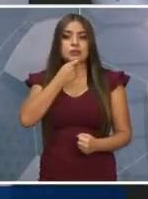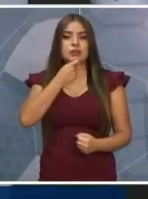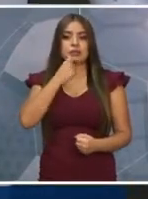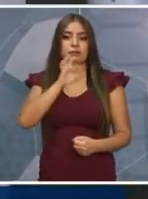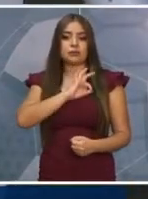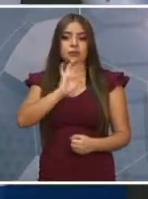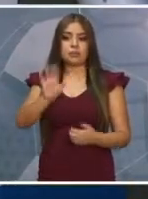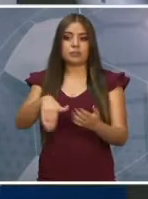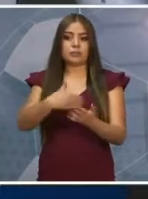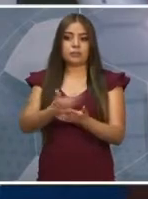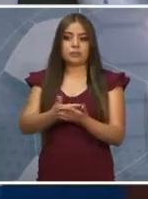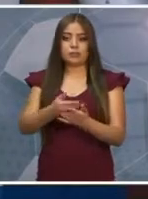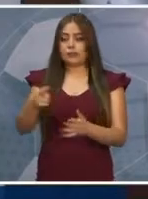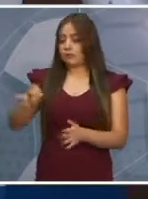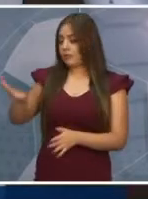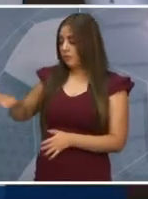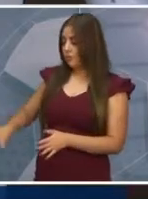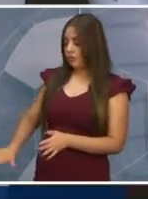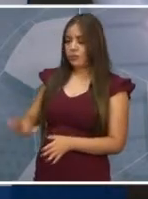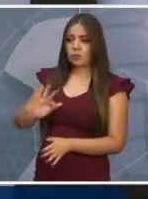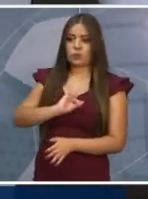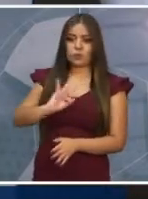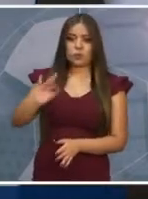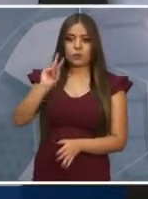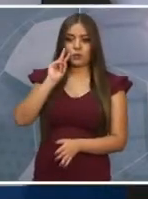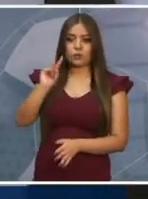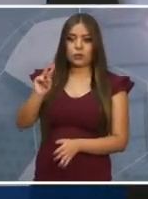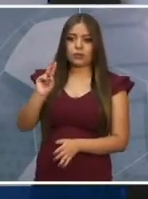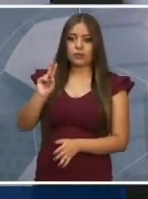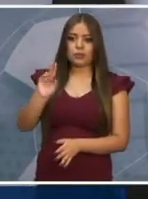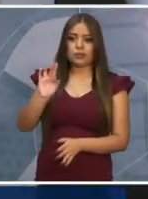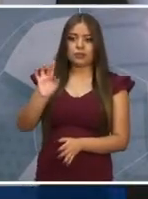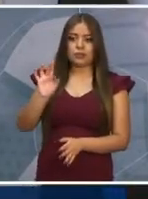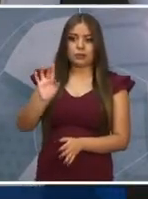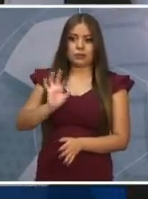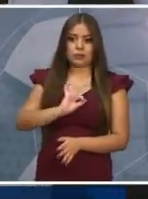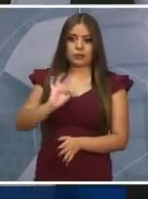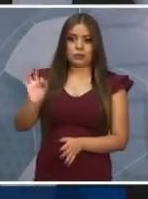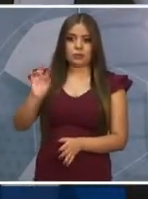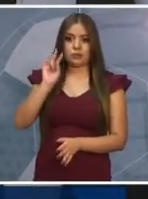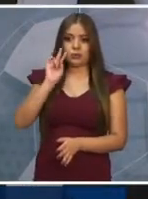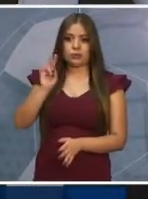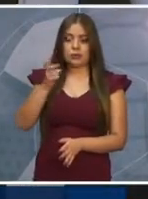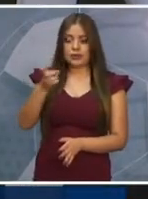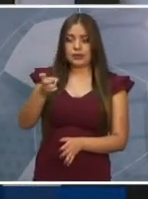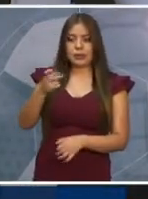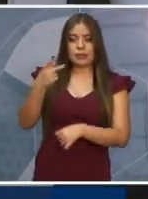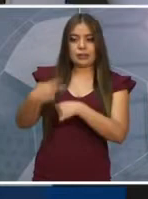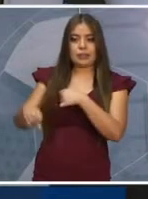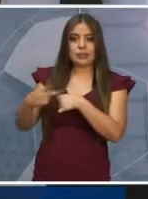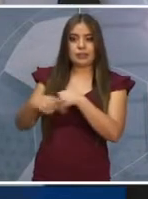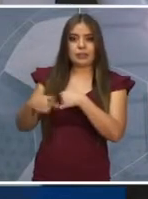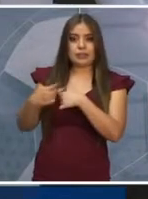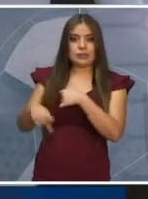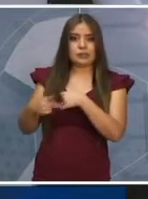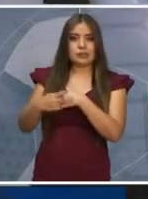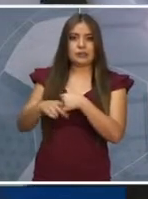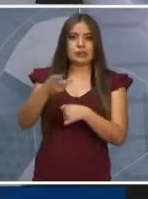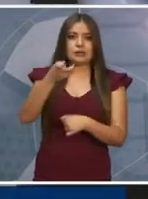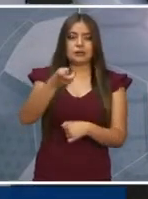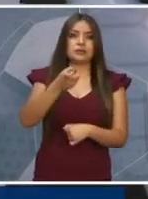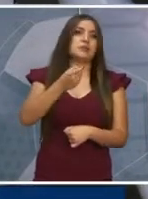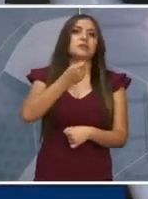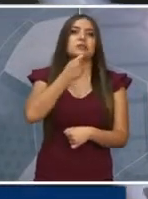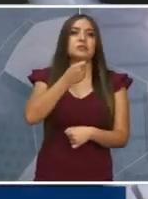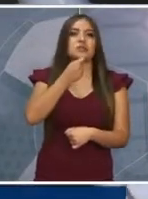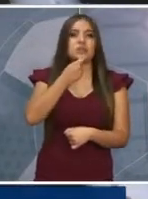No sé si lo podamos ver o dimensionar, que es el riesgo latente para los pequeños que vienen